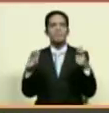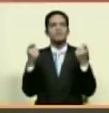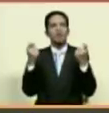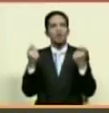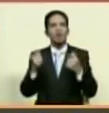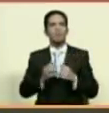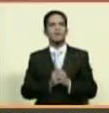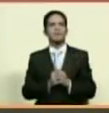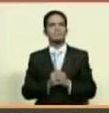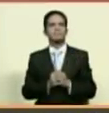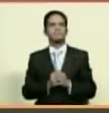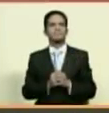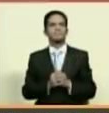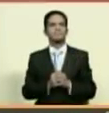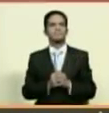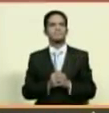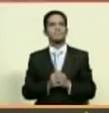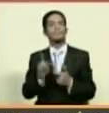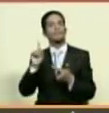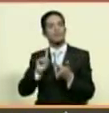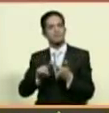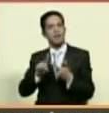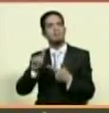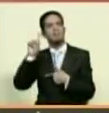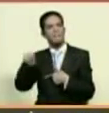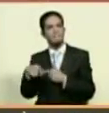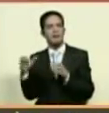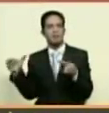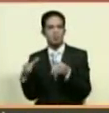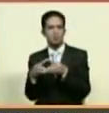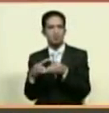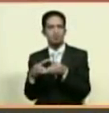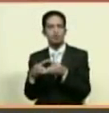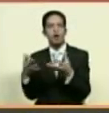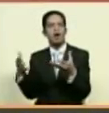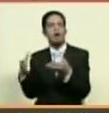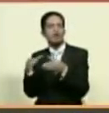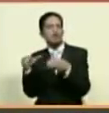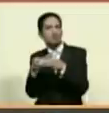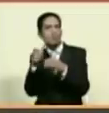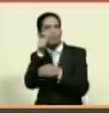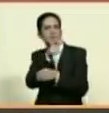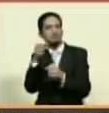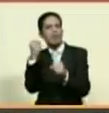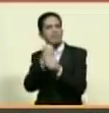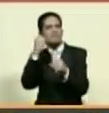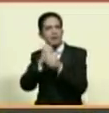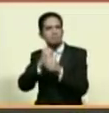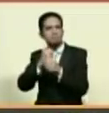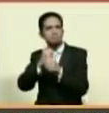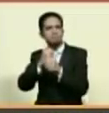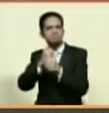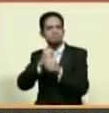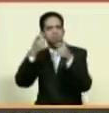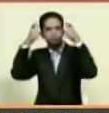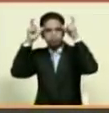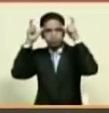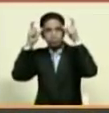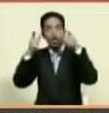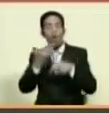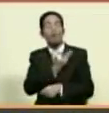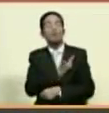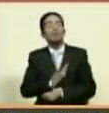crecimiento y prosperidad económica. Finalmente, también sostuvimos un encuentro con el sector ganadero, específicamente con los